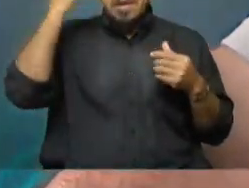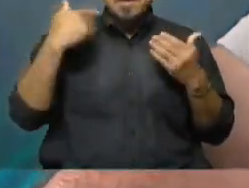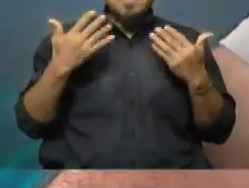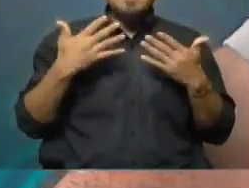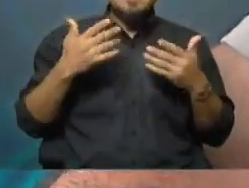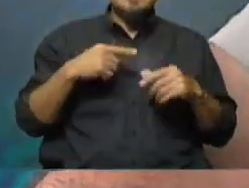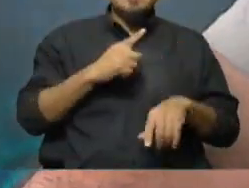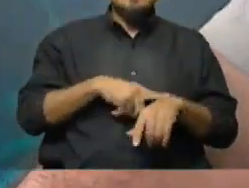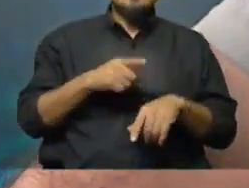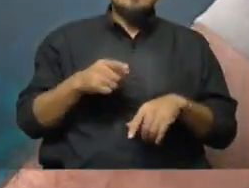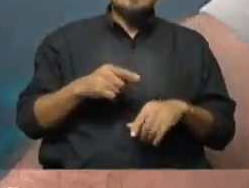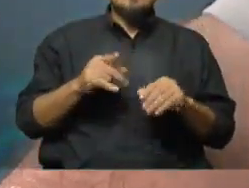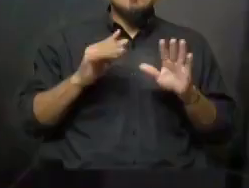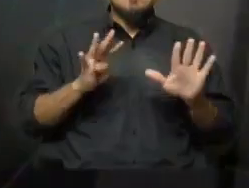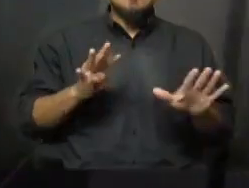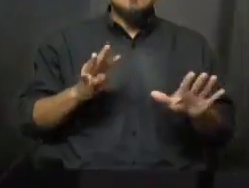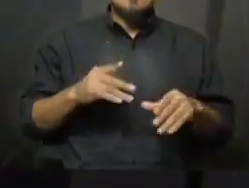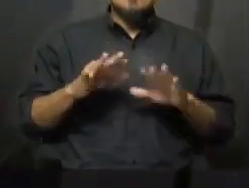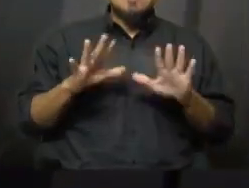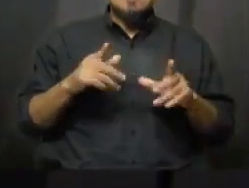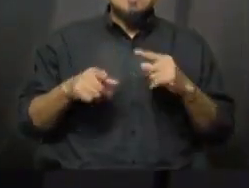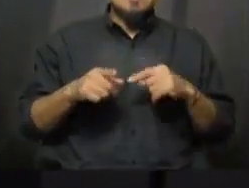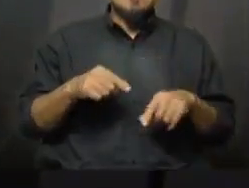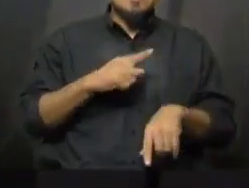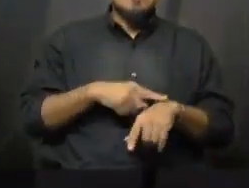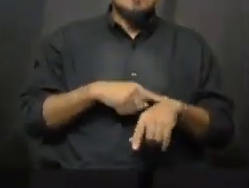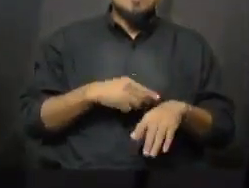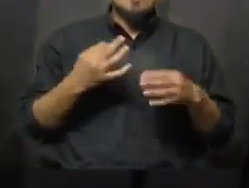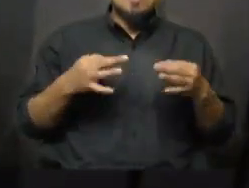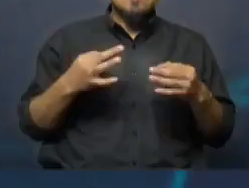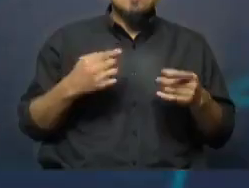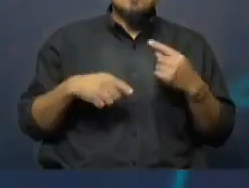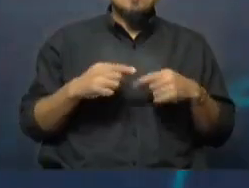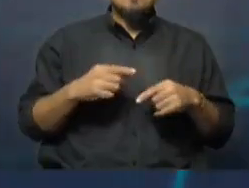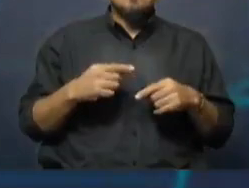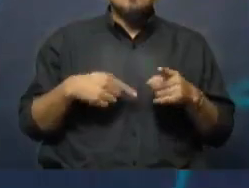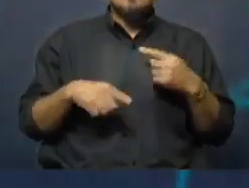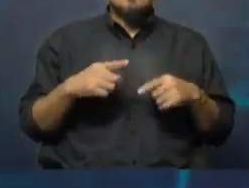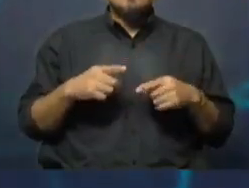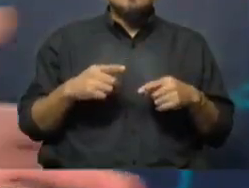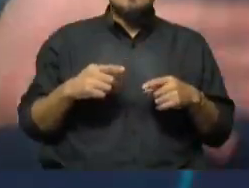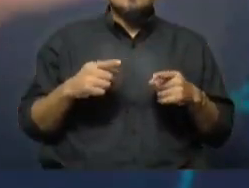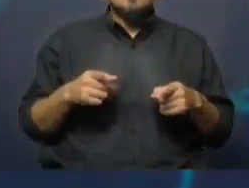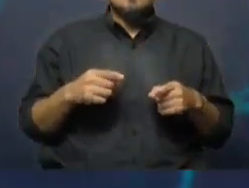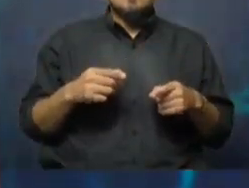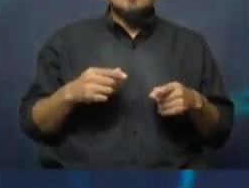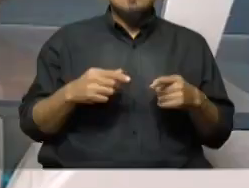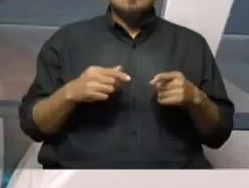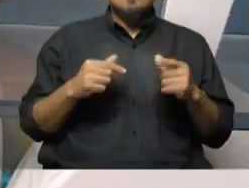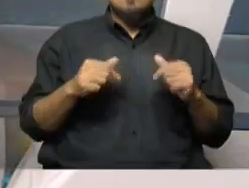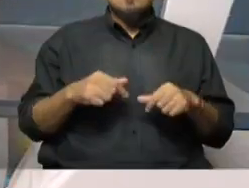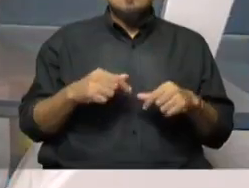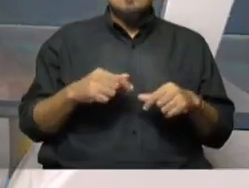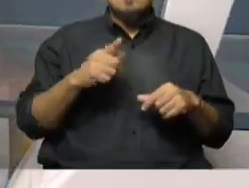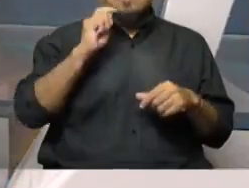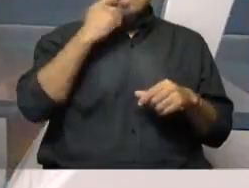horario divino que a mí me sienta muy bien la noche, ¿no? Sí, me sienta muy bien. Se hace larga la jornada, pero divina. Y más un jueves como hoy, está